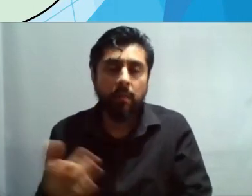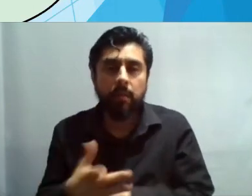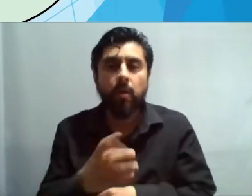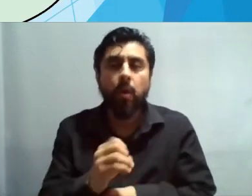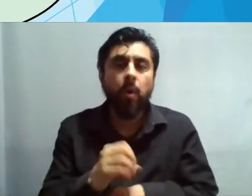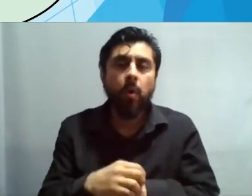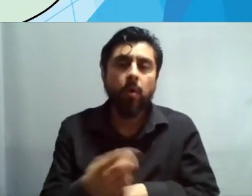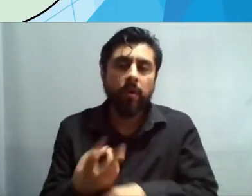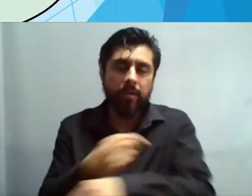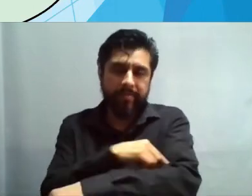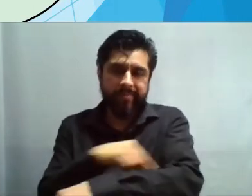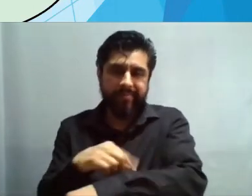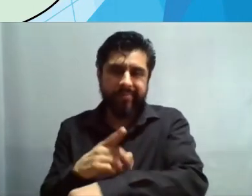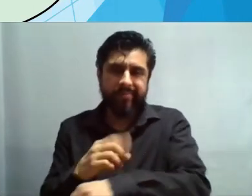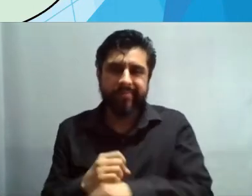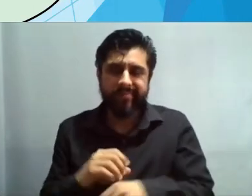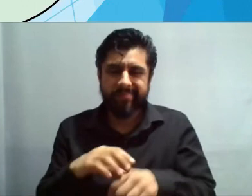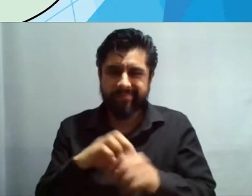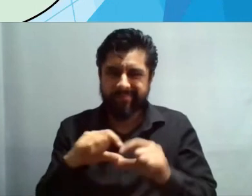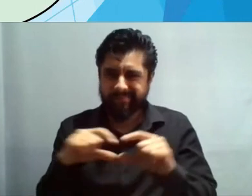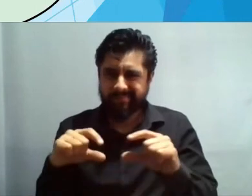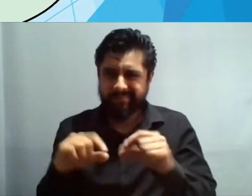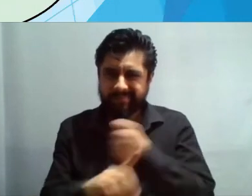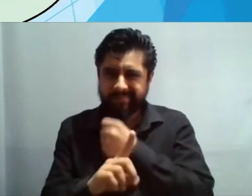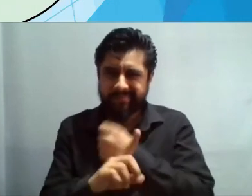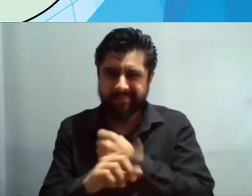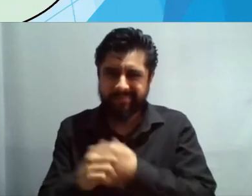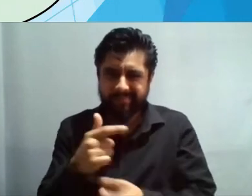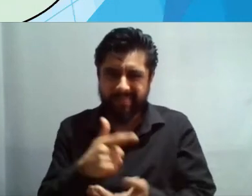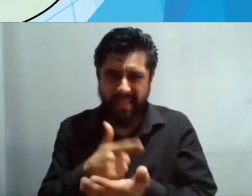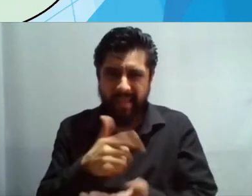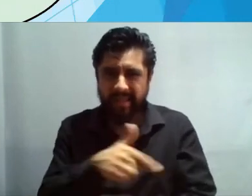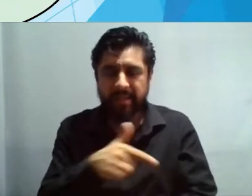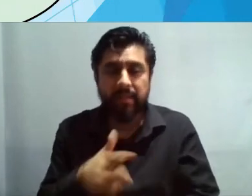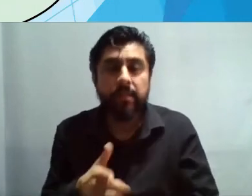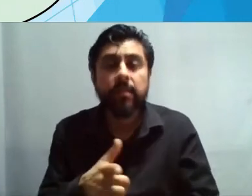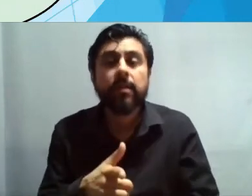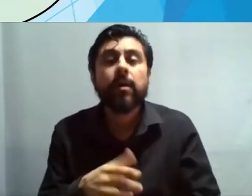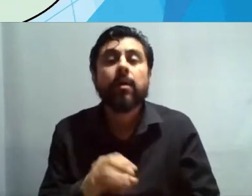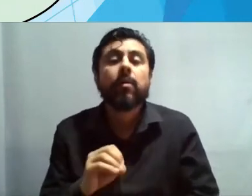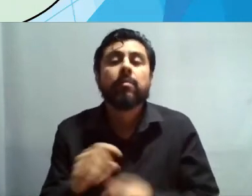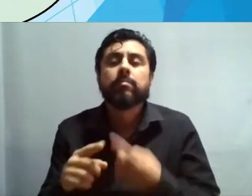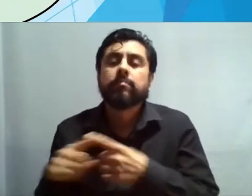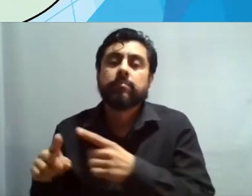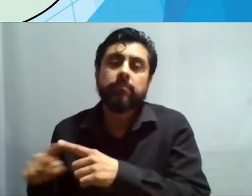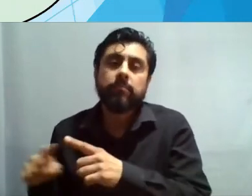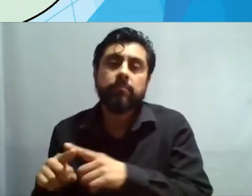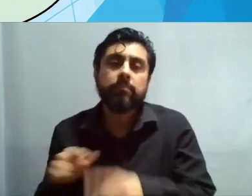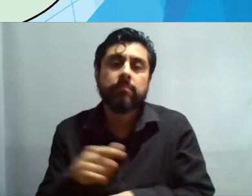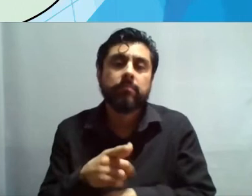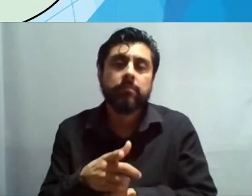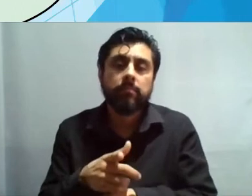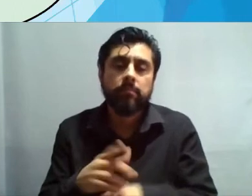triglicéridos altos, me enfermo frecuentemente de la garganta y no me atiendo, me automedico, entre otras cosas. Esto puede